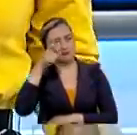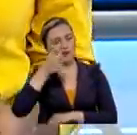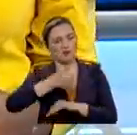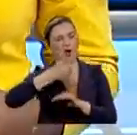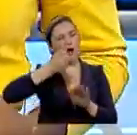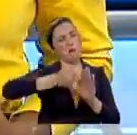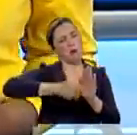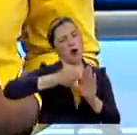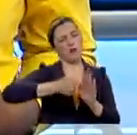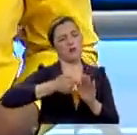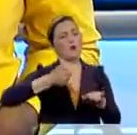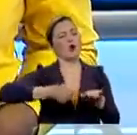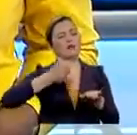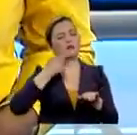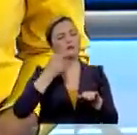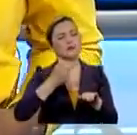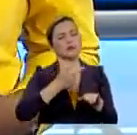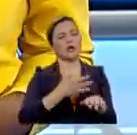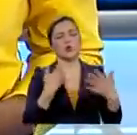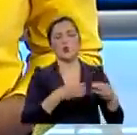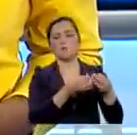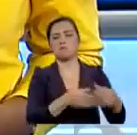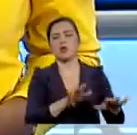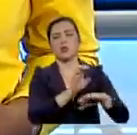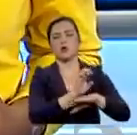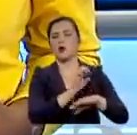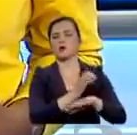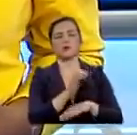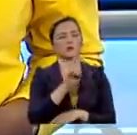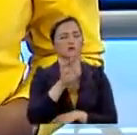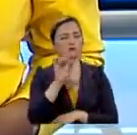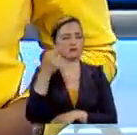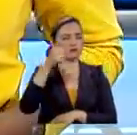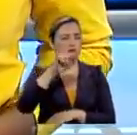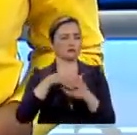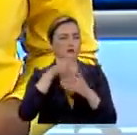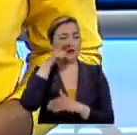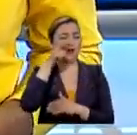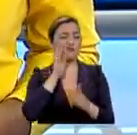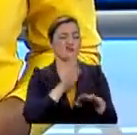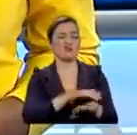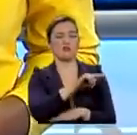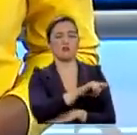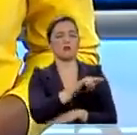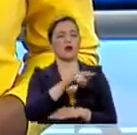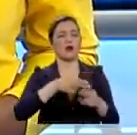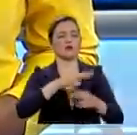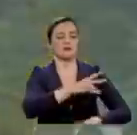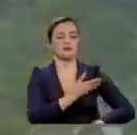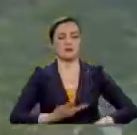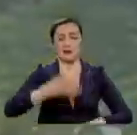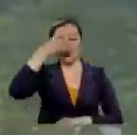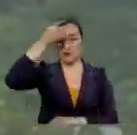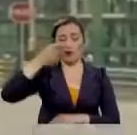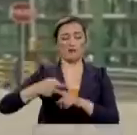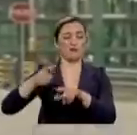Estado ecuatoriano supera los 28 millones de dólares. Fiscalía acusa al ex vicepresidente Jorge Glass y otros por peculado. El